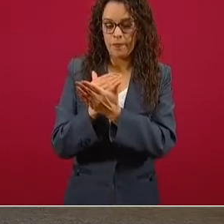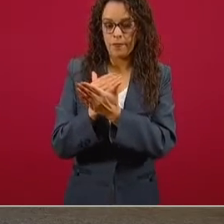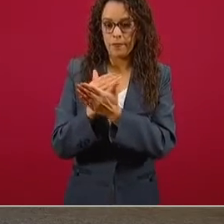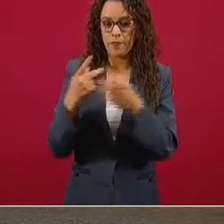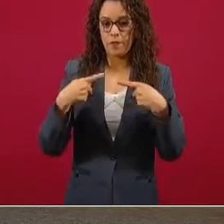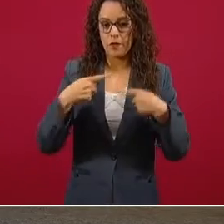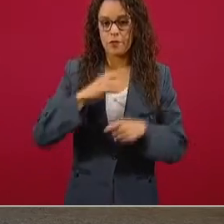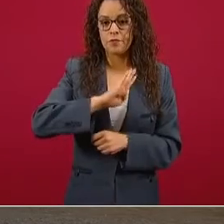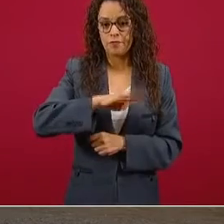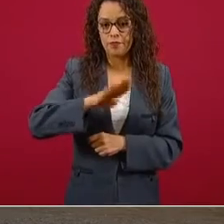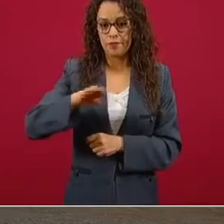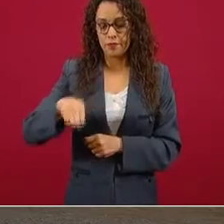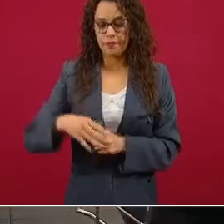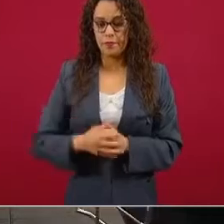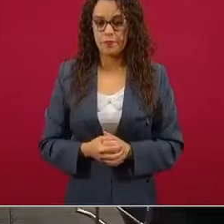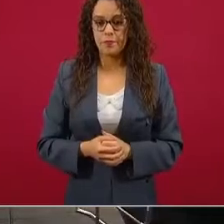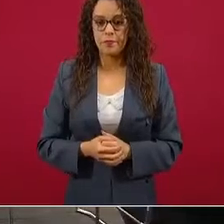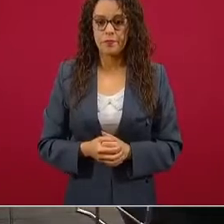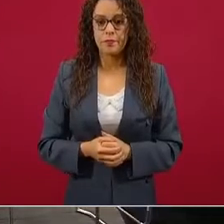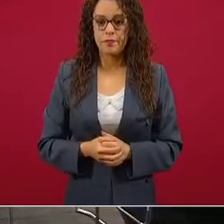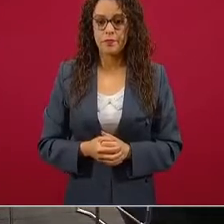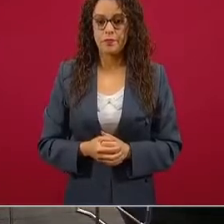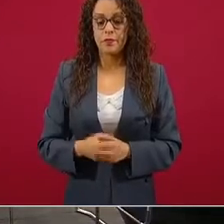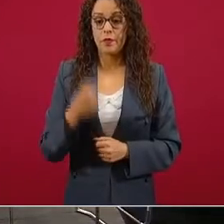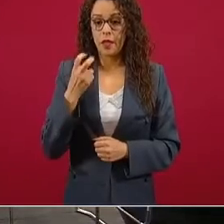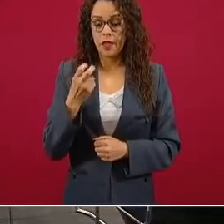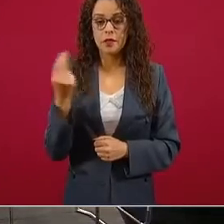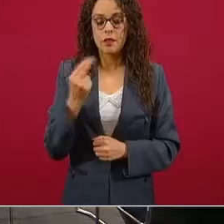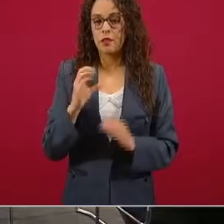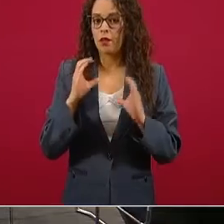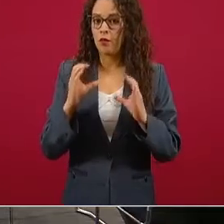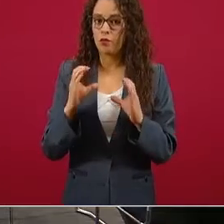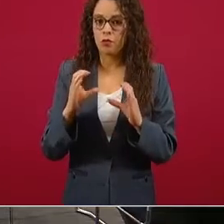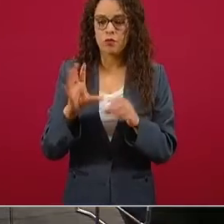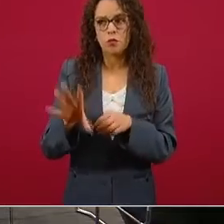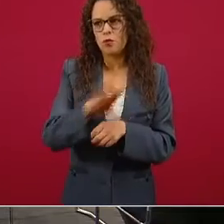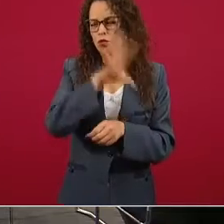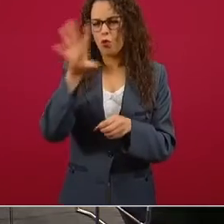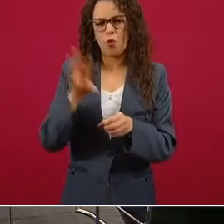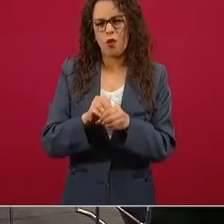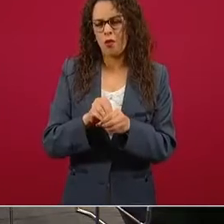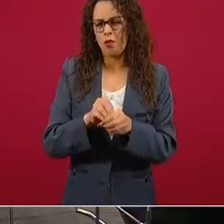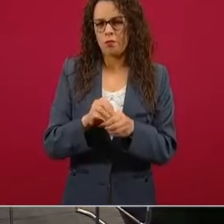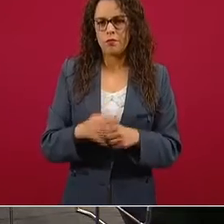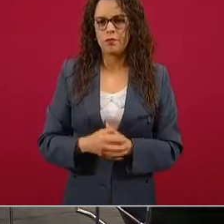Y es lo que tenemos que cuidar. Todo, todo.